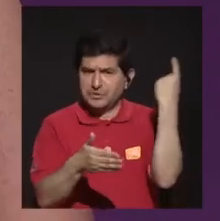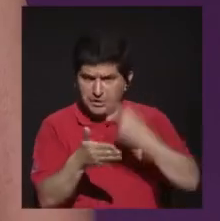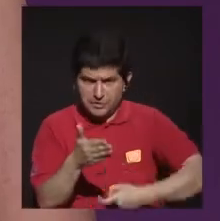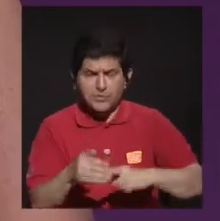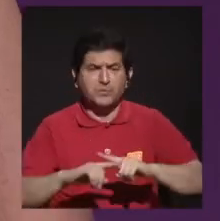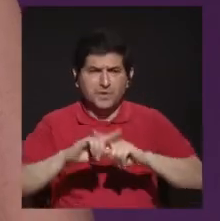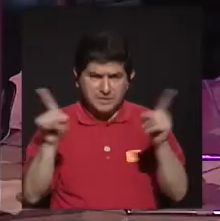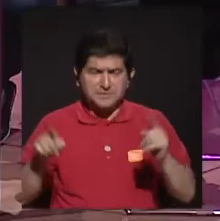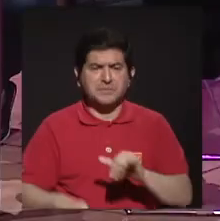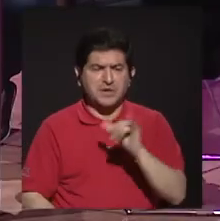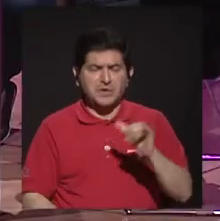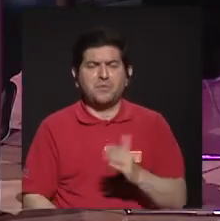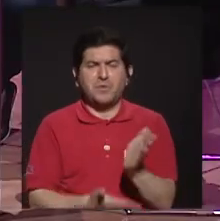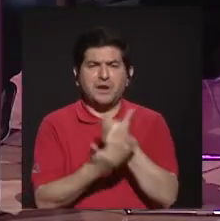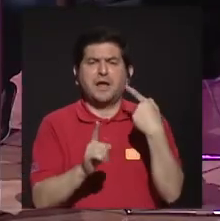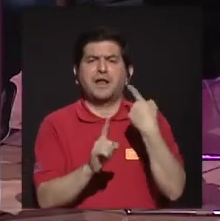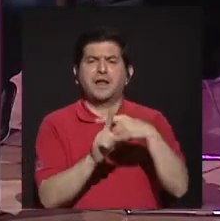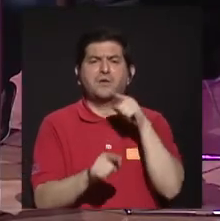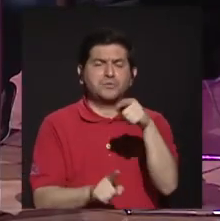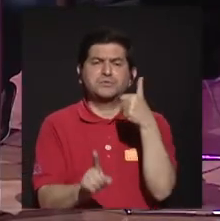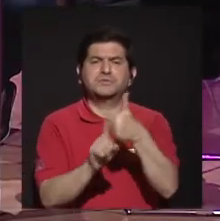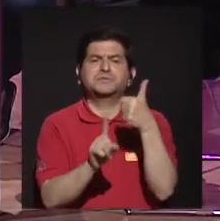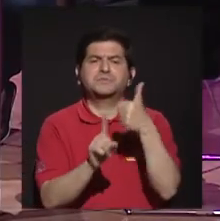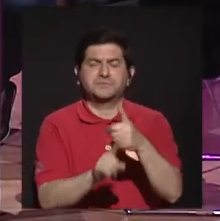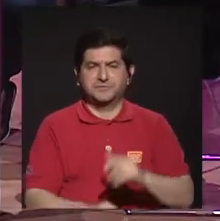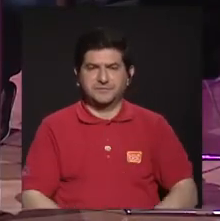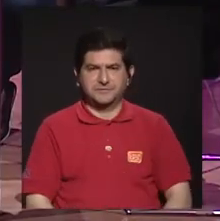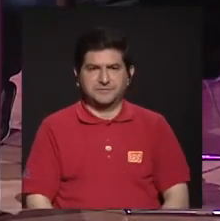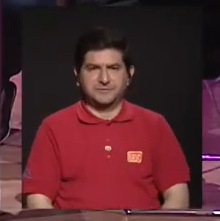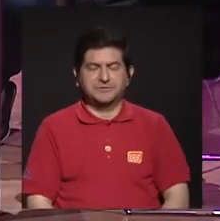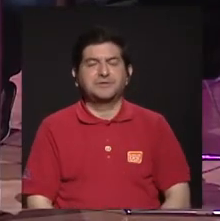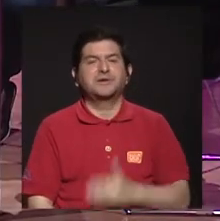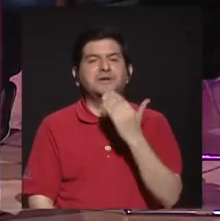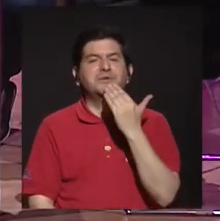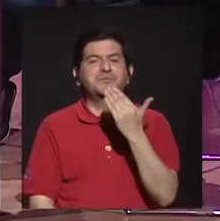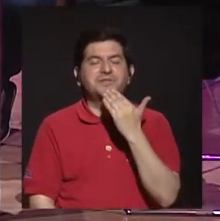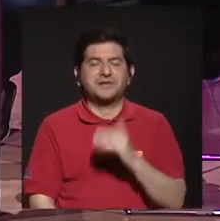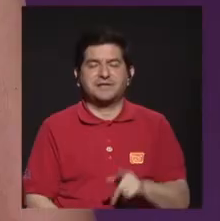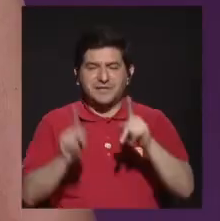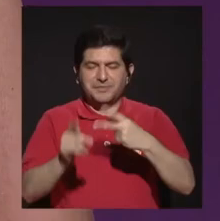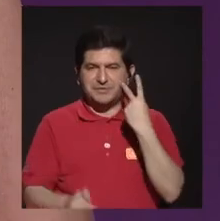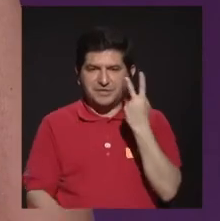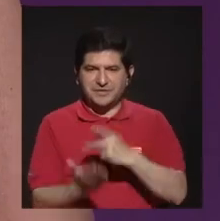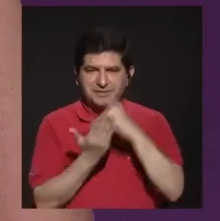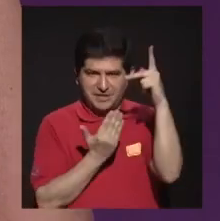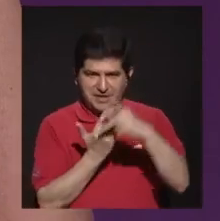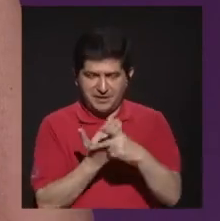traen algo también positivo para ustedes. Y agradecer a la audiencia al habernos